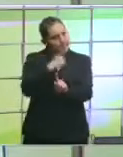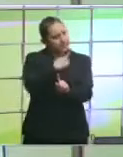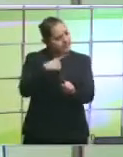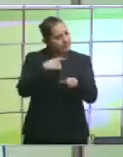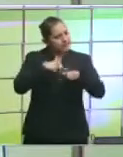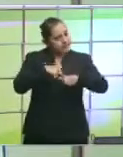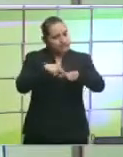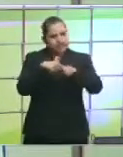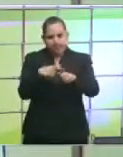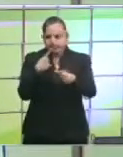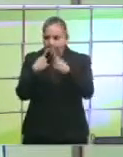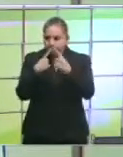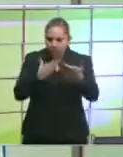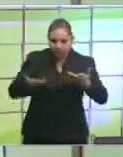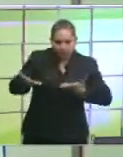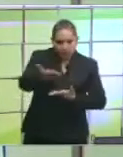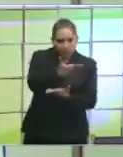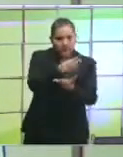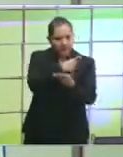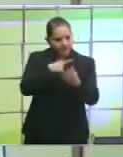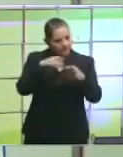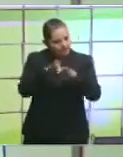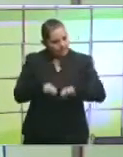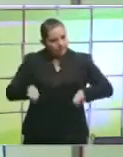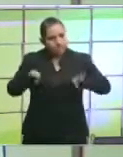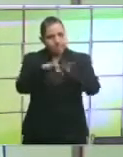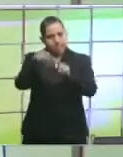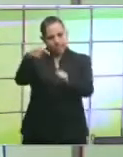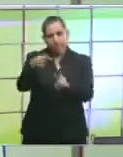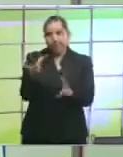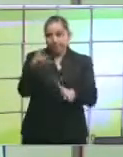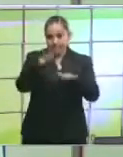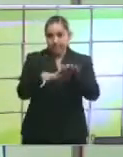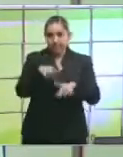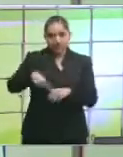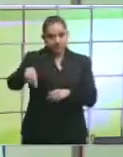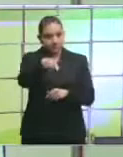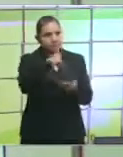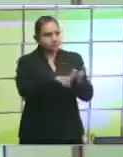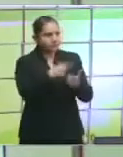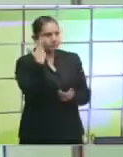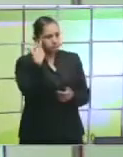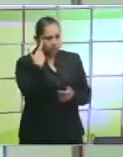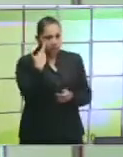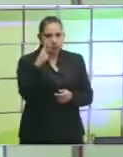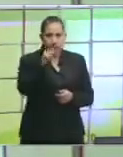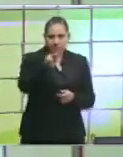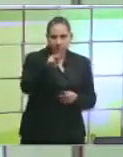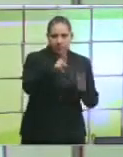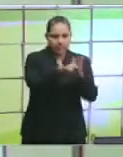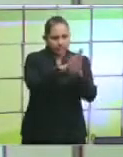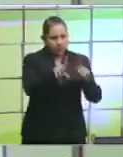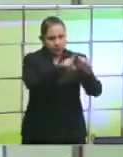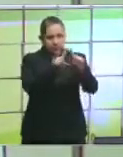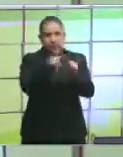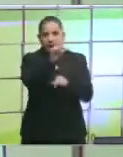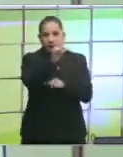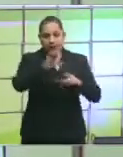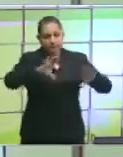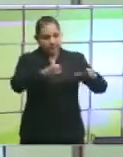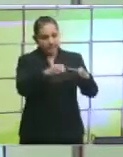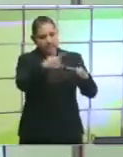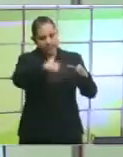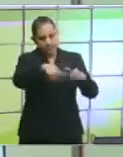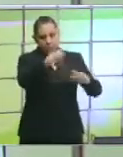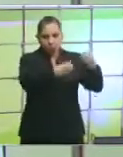porque porque también hay una rotación en los los propios medios están las fuentes judiciales van a fuerte política en fin al frente del congreso lo que sea y entonces